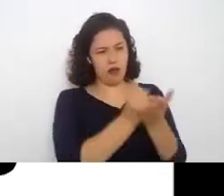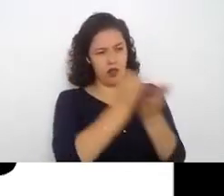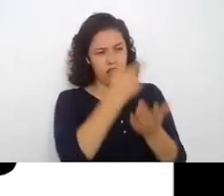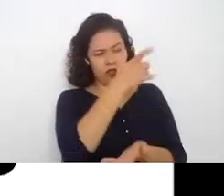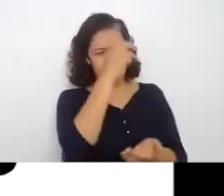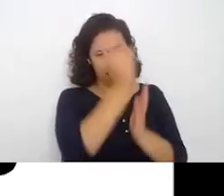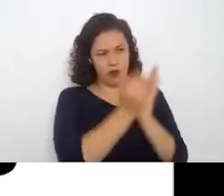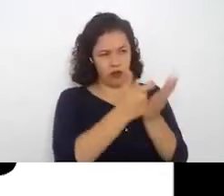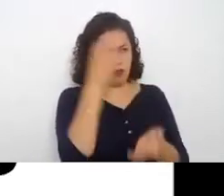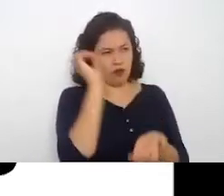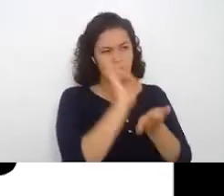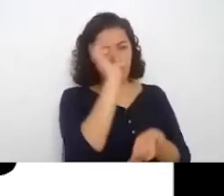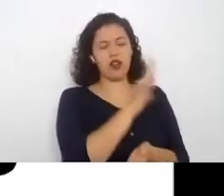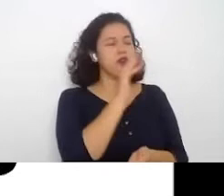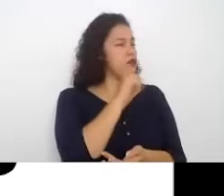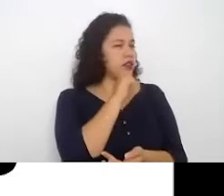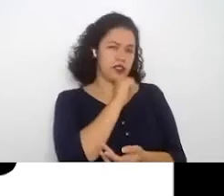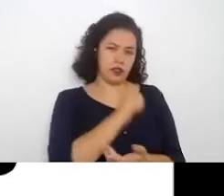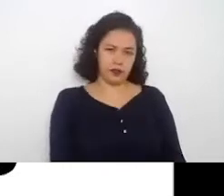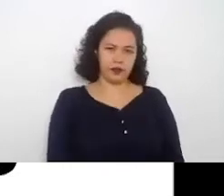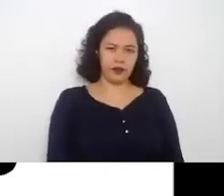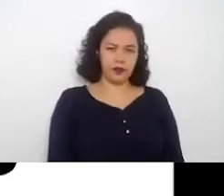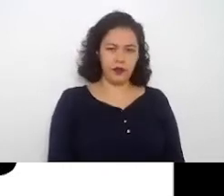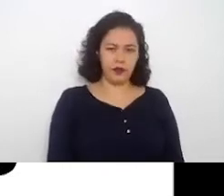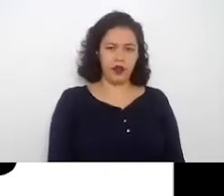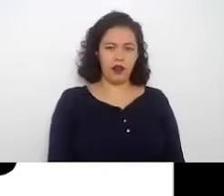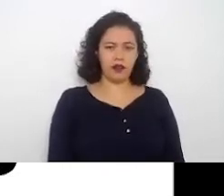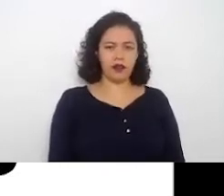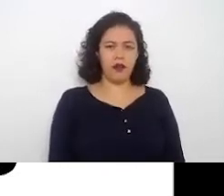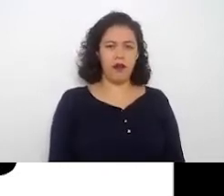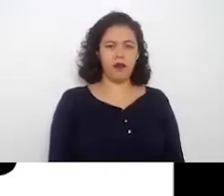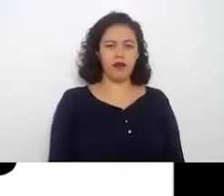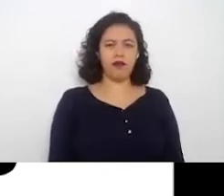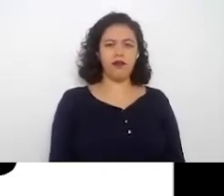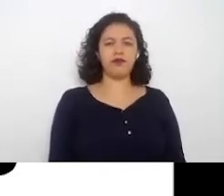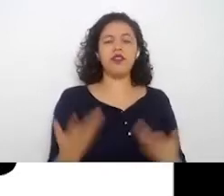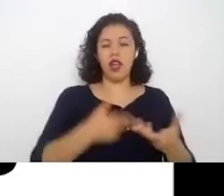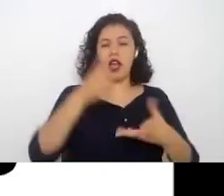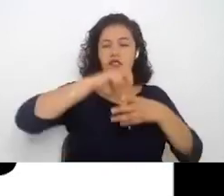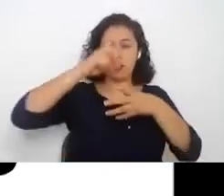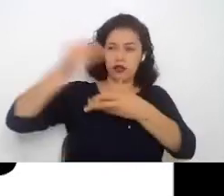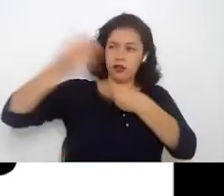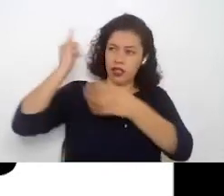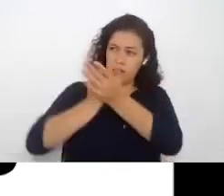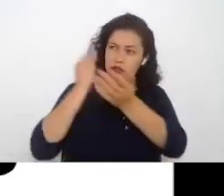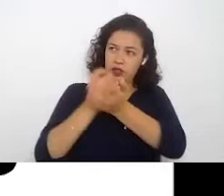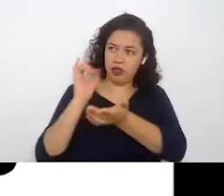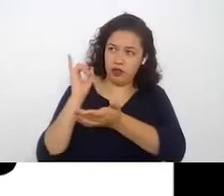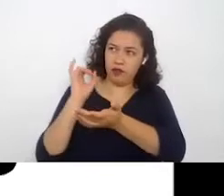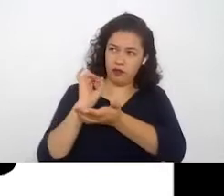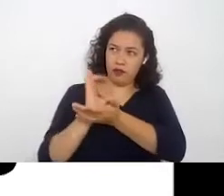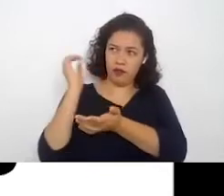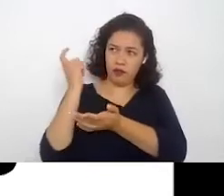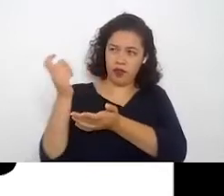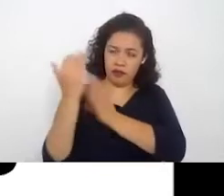de poder y recibir un donativo no deducible de impuestos, al menos que, ¿verdad? ¿Bajo